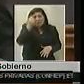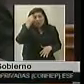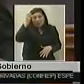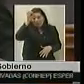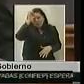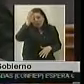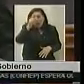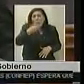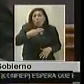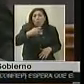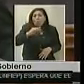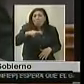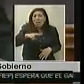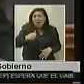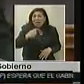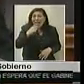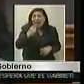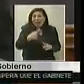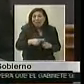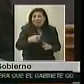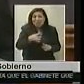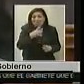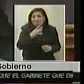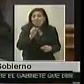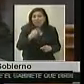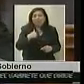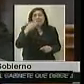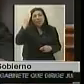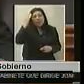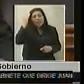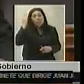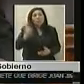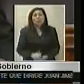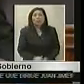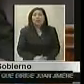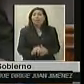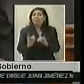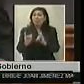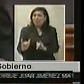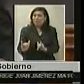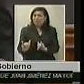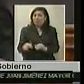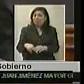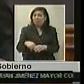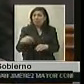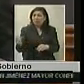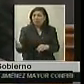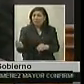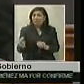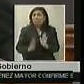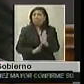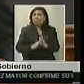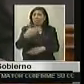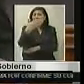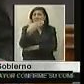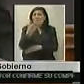el señor Alexis Humala. Si usted no lo sabe, nosotros sí, señor primer ministro. Dejar de ser un excluido, elevar la